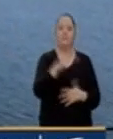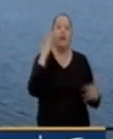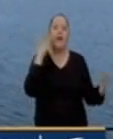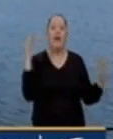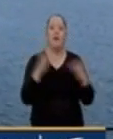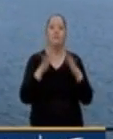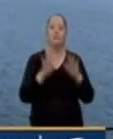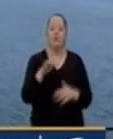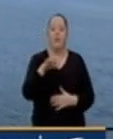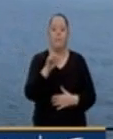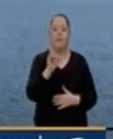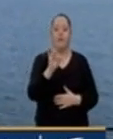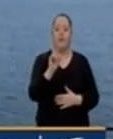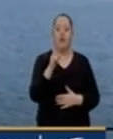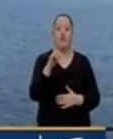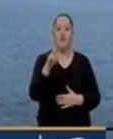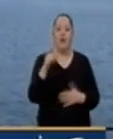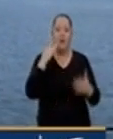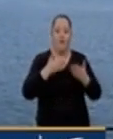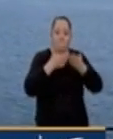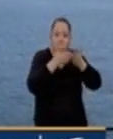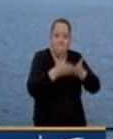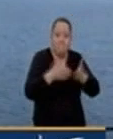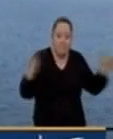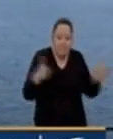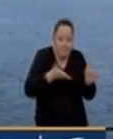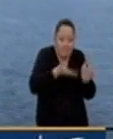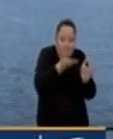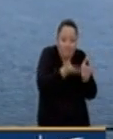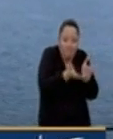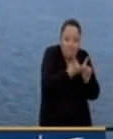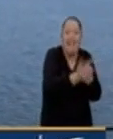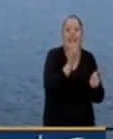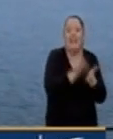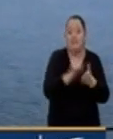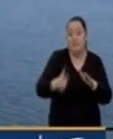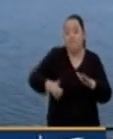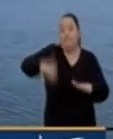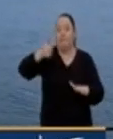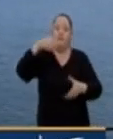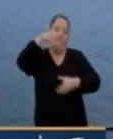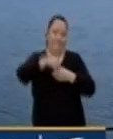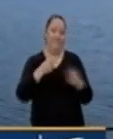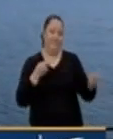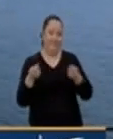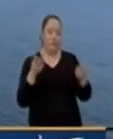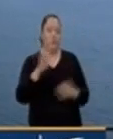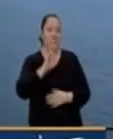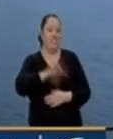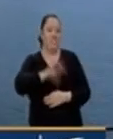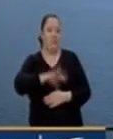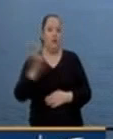más importantes que estamos atravesando, y por eso el teniente Mella, que hace parte de los pilotos de la Armada de Chile, nos va a contar